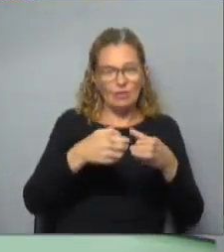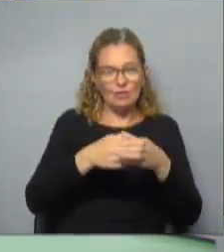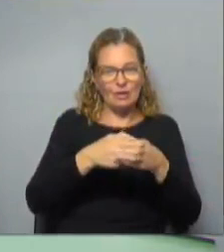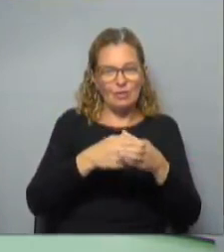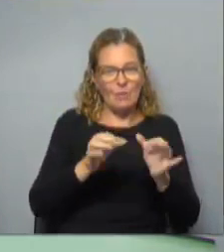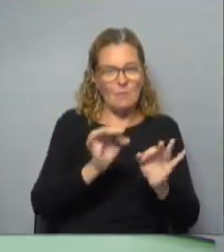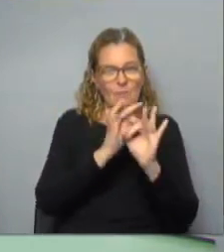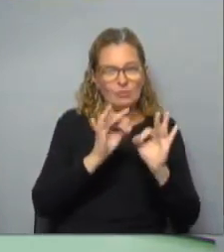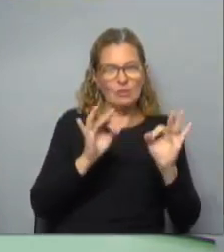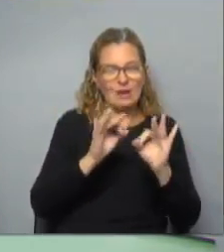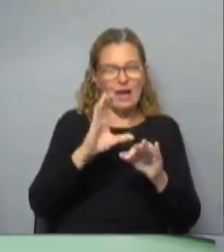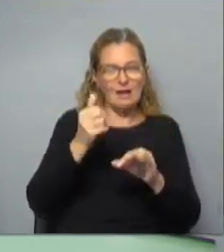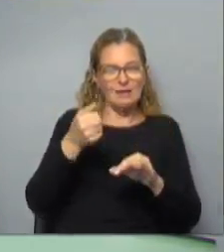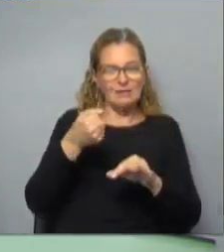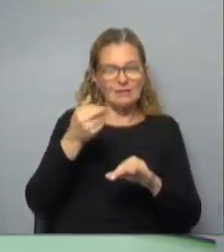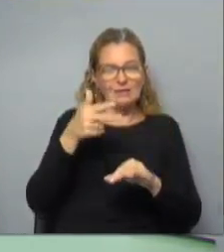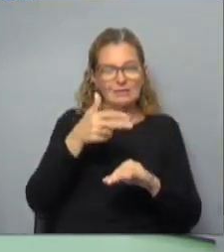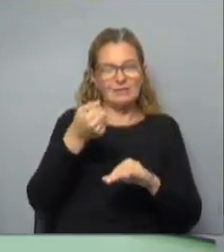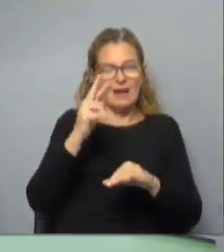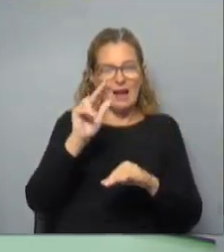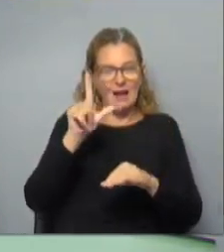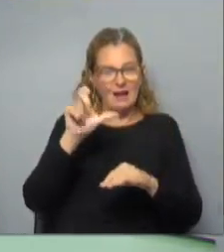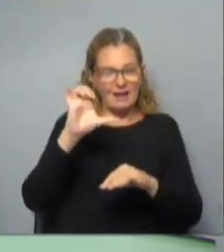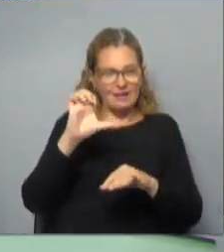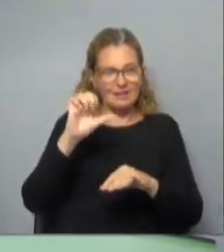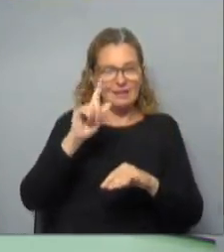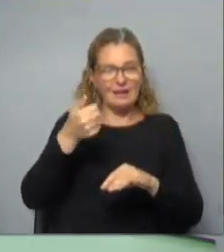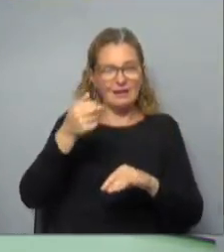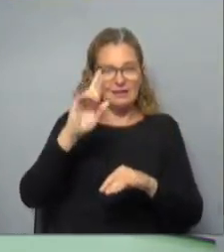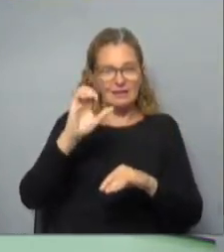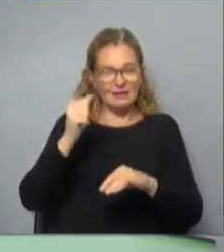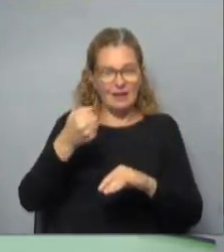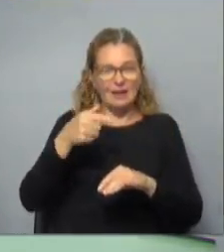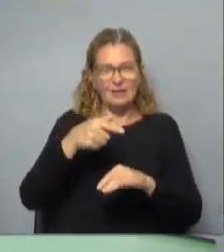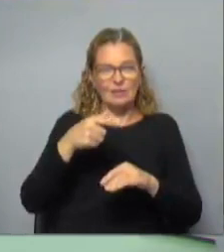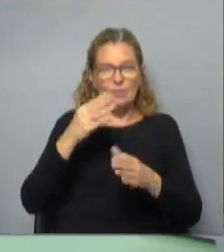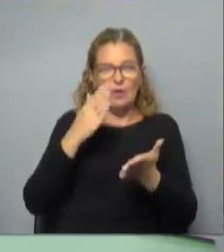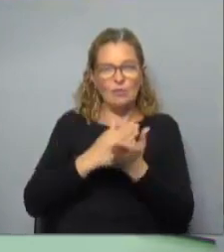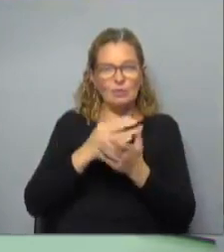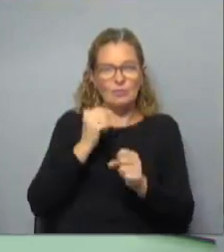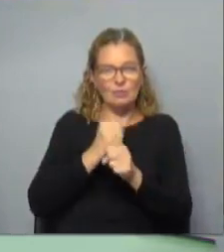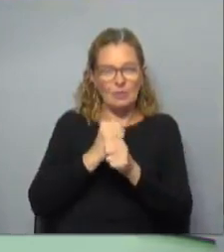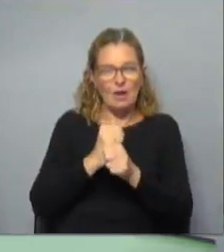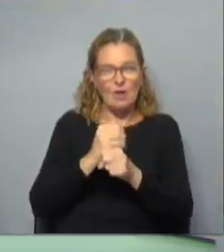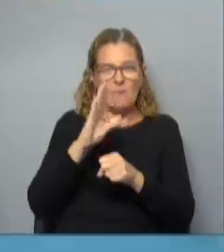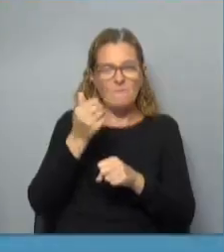de charly garcía y moritz le regaló por su parte el último trabajo de violeta parra de 1966